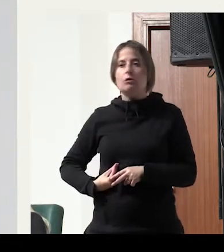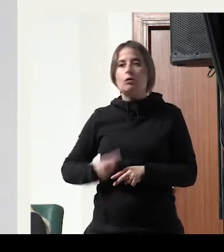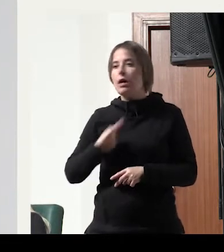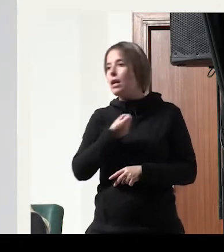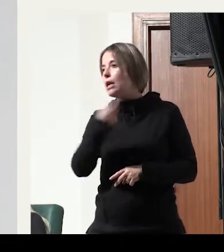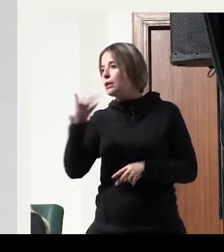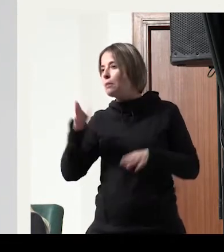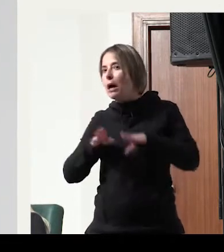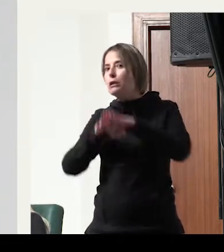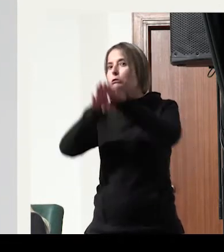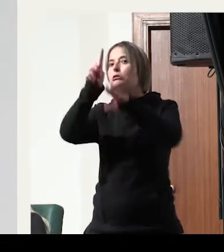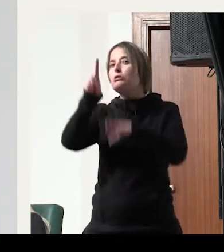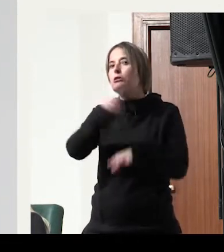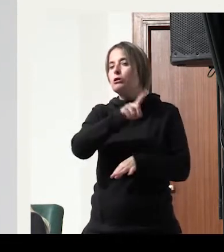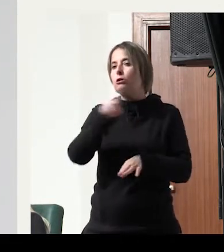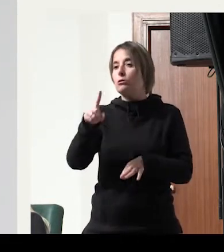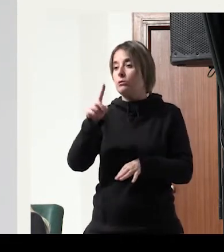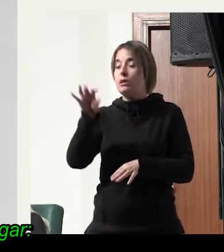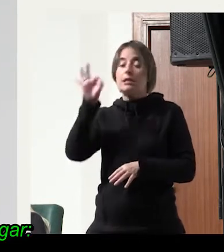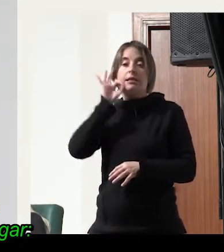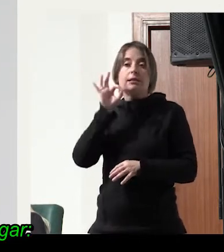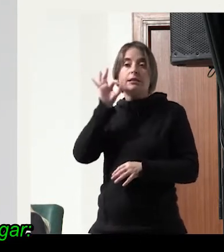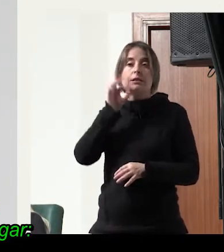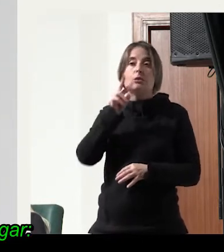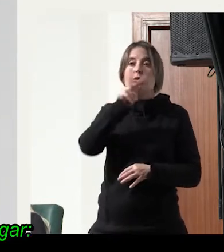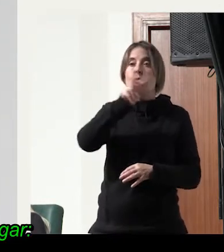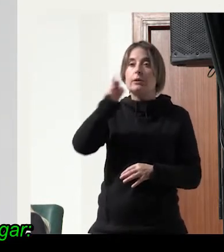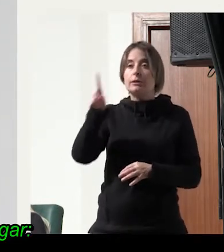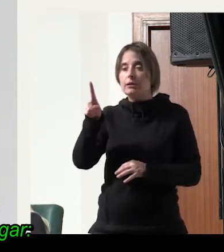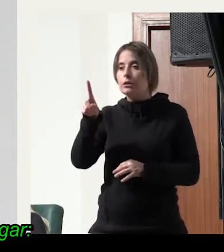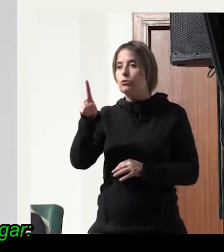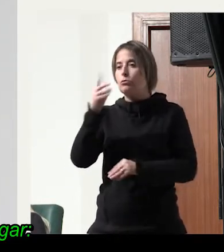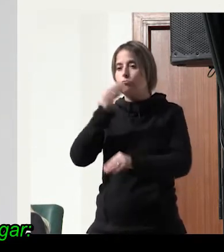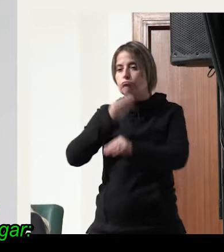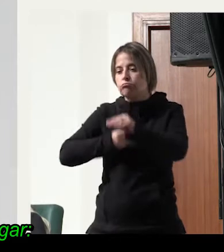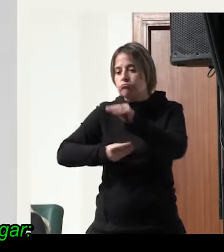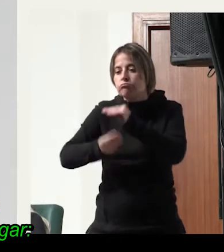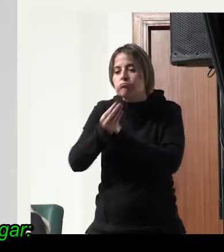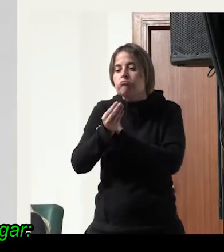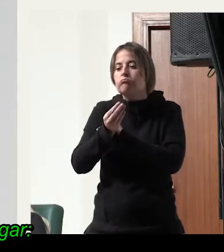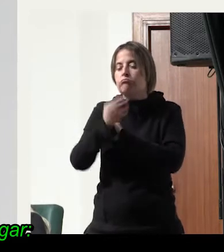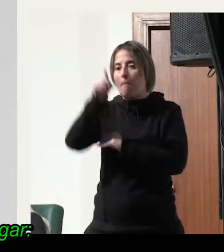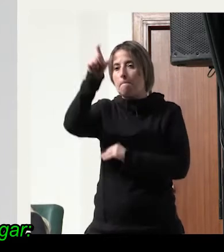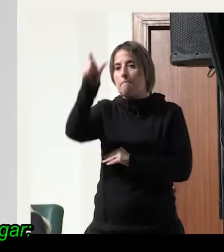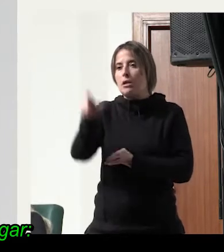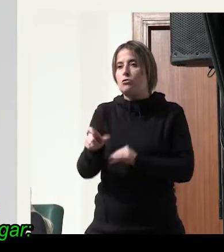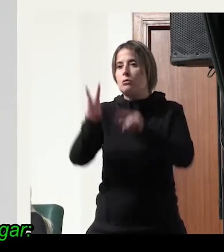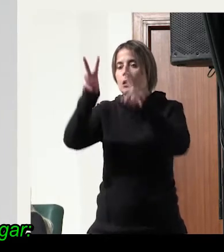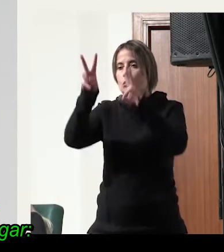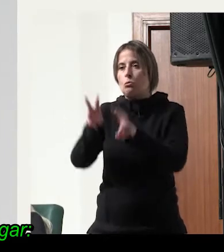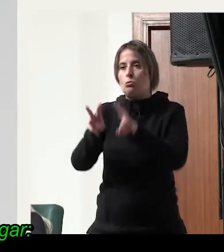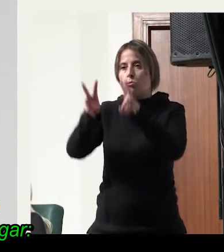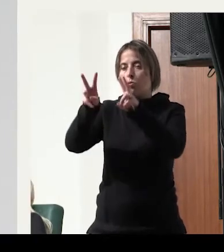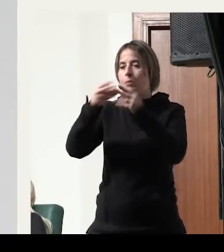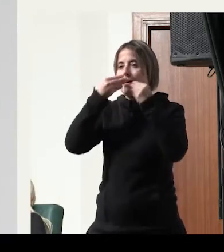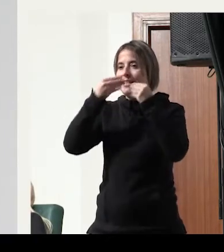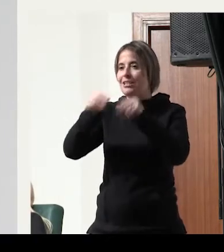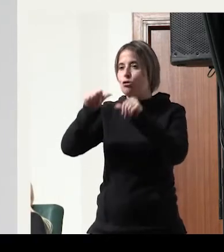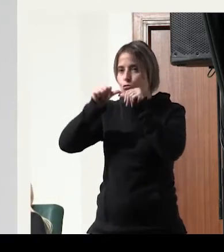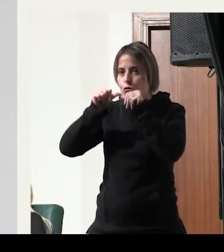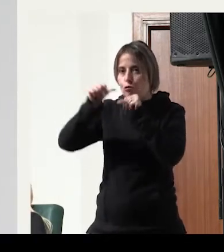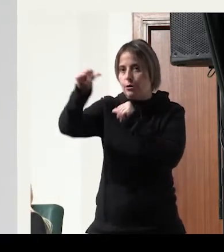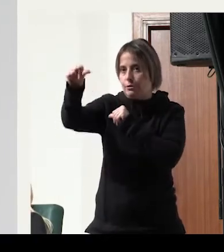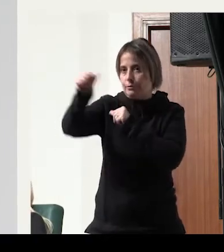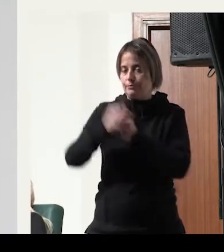A comienzos del siglo XXI ha nacido un nuevo sujeto de una historia que está por llegar,